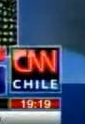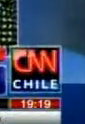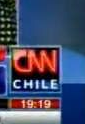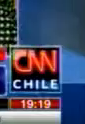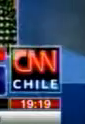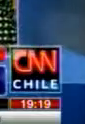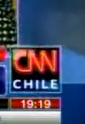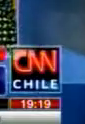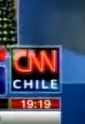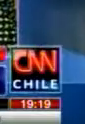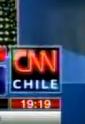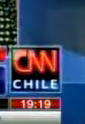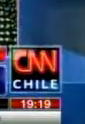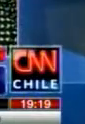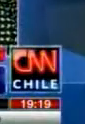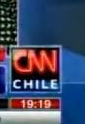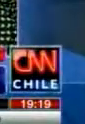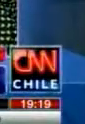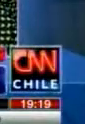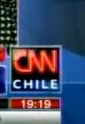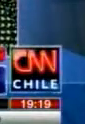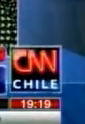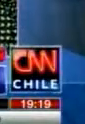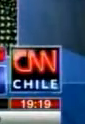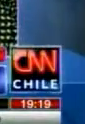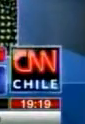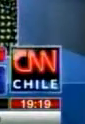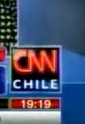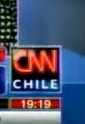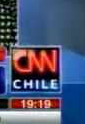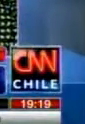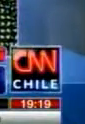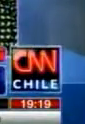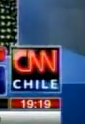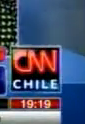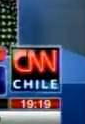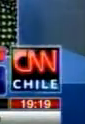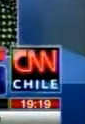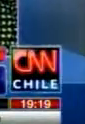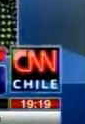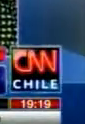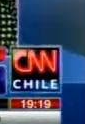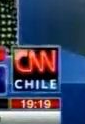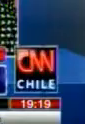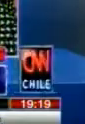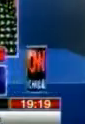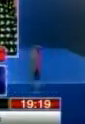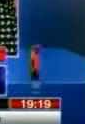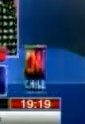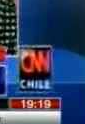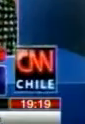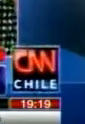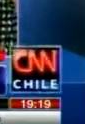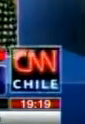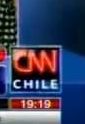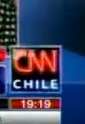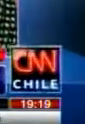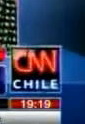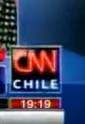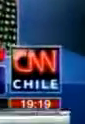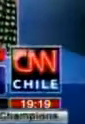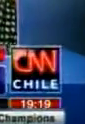existe un aborto terapéutico en nuestro país. Algo que también había estado en nuestra Constitución hasta las modificaciones que se hicieron en el año